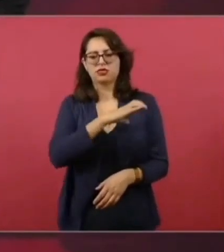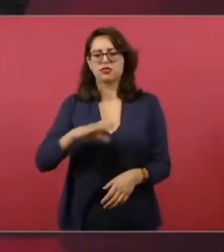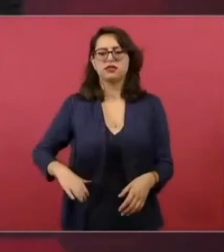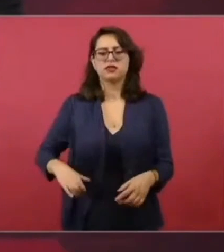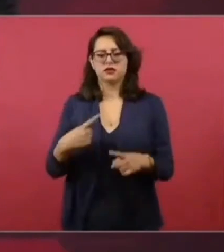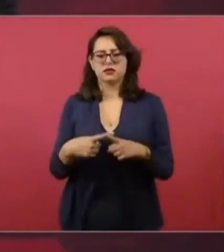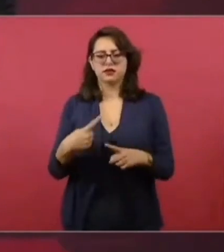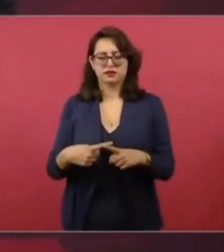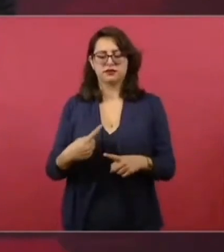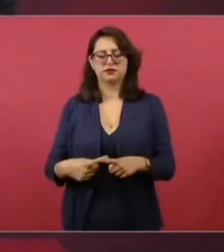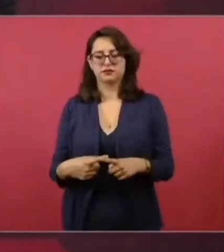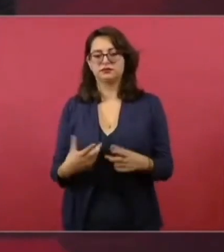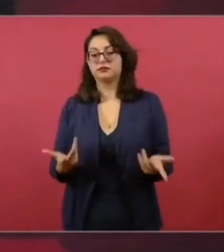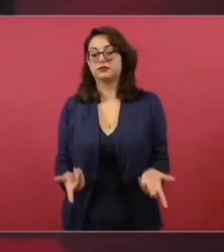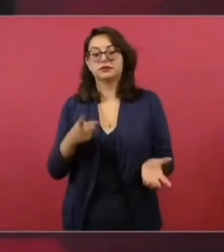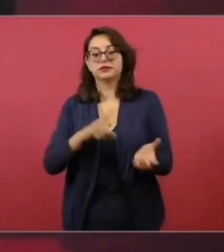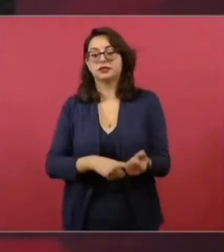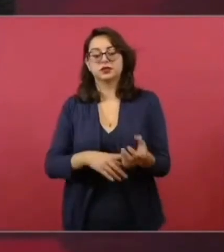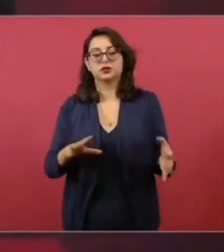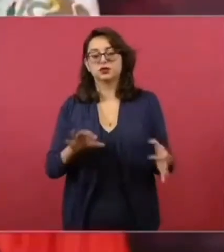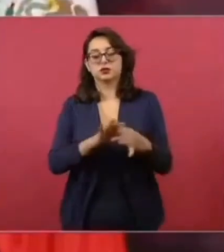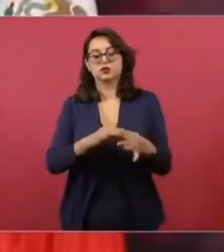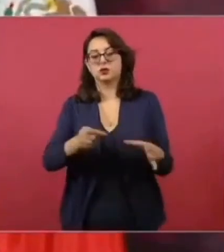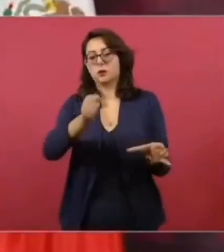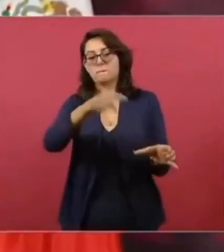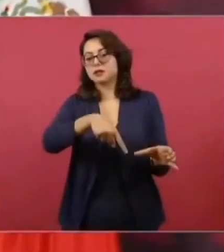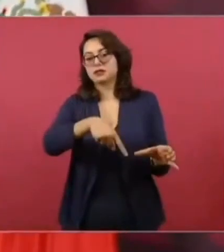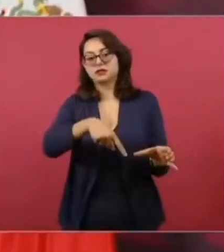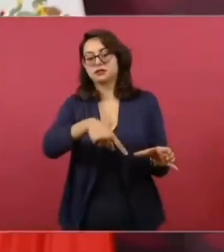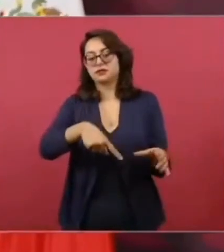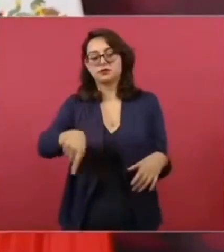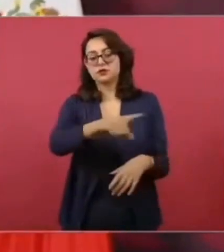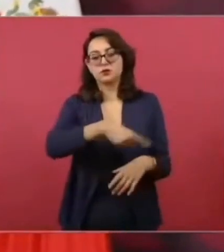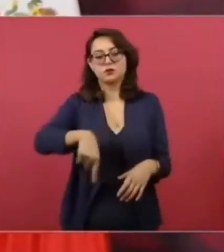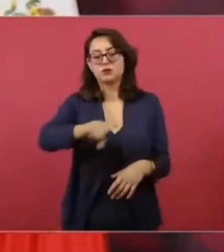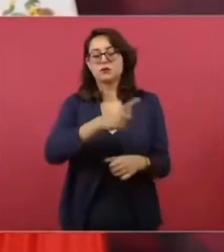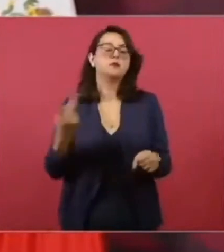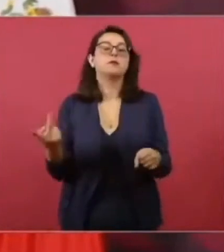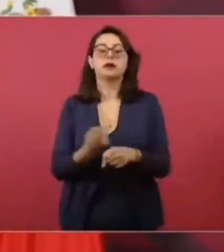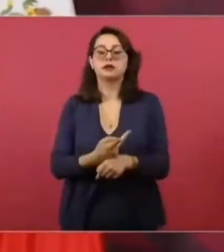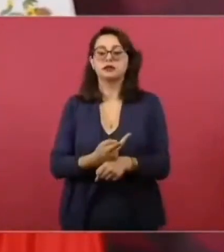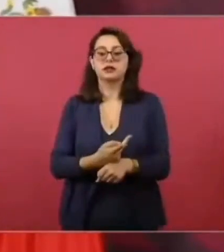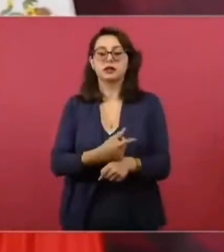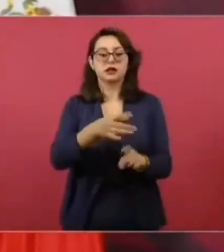Pero porque es parte de lo mismo. O sea, no es un candidato